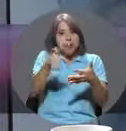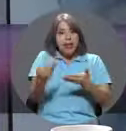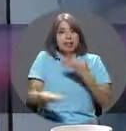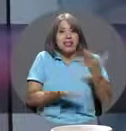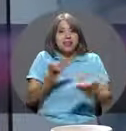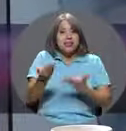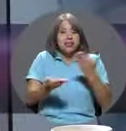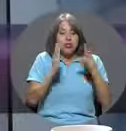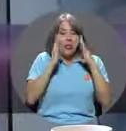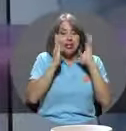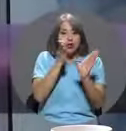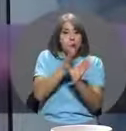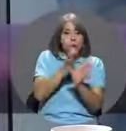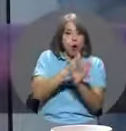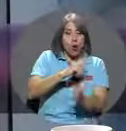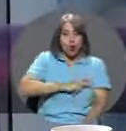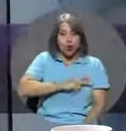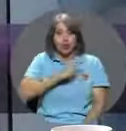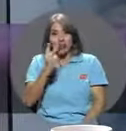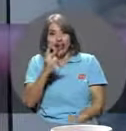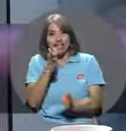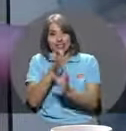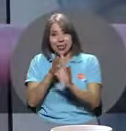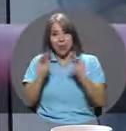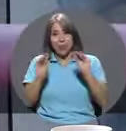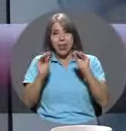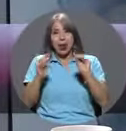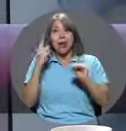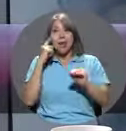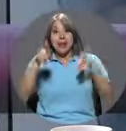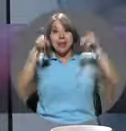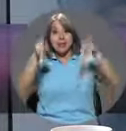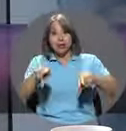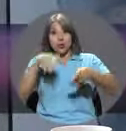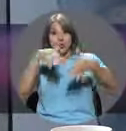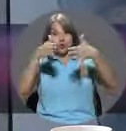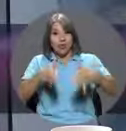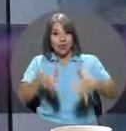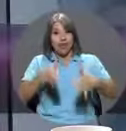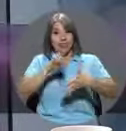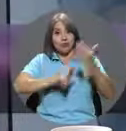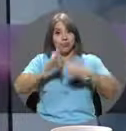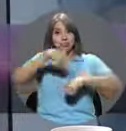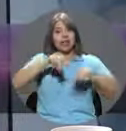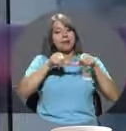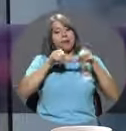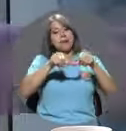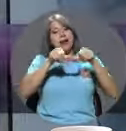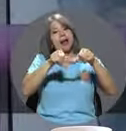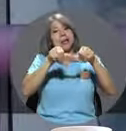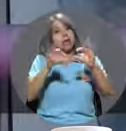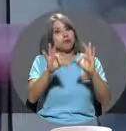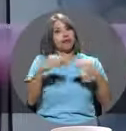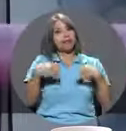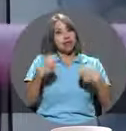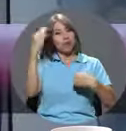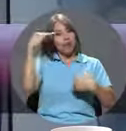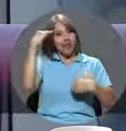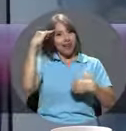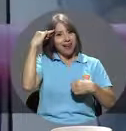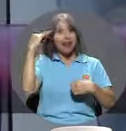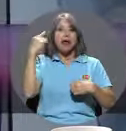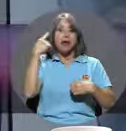atención psicológica, vocacional y psicopedagógica con el objetivo de asegurar la permanencia y la salud mental de los estudiantes de la Universidad Nacional en un